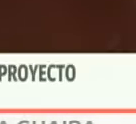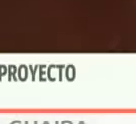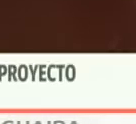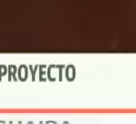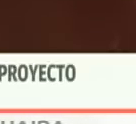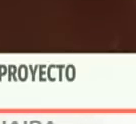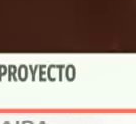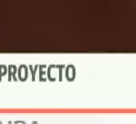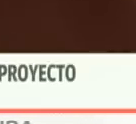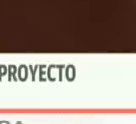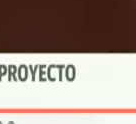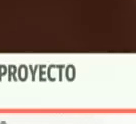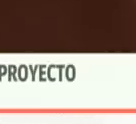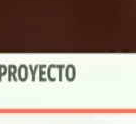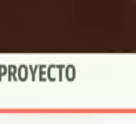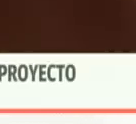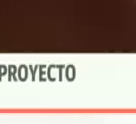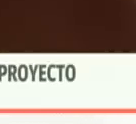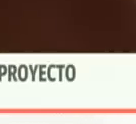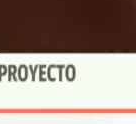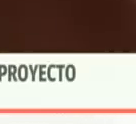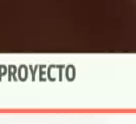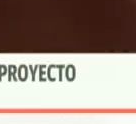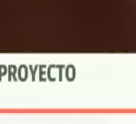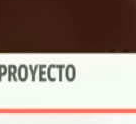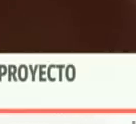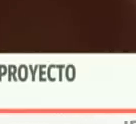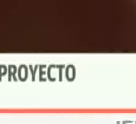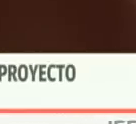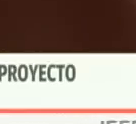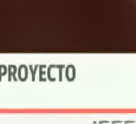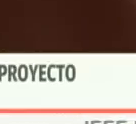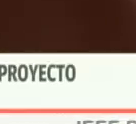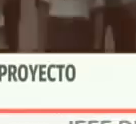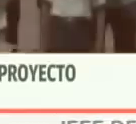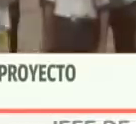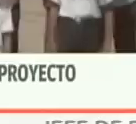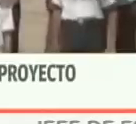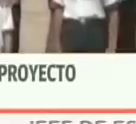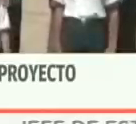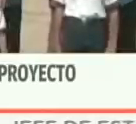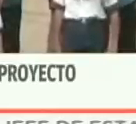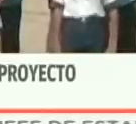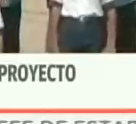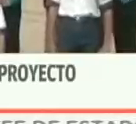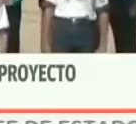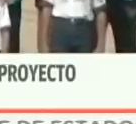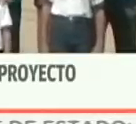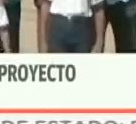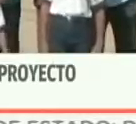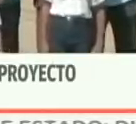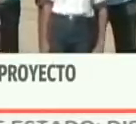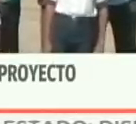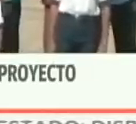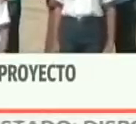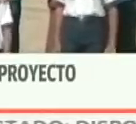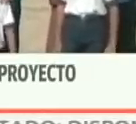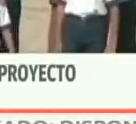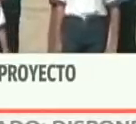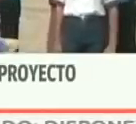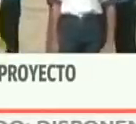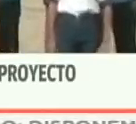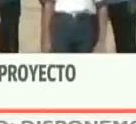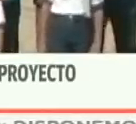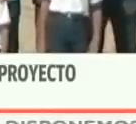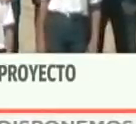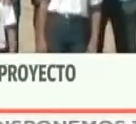metalúrgicos, no podrá ninguna sanción. Voy a dejar con usted al viceministro César Romero para que explique este proyecto, donde ya estos